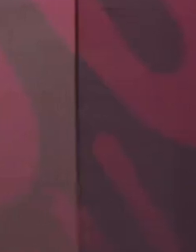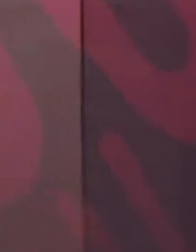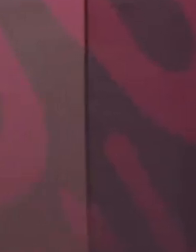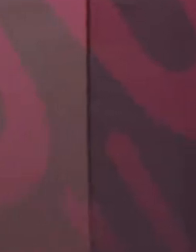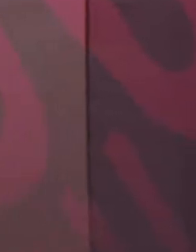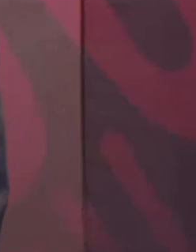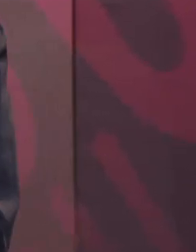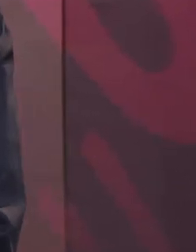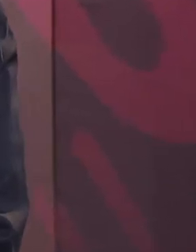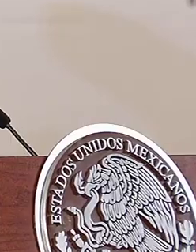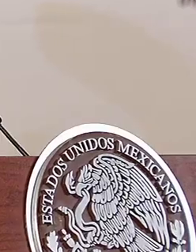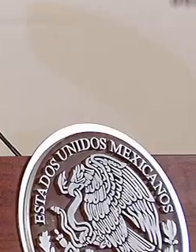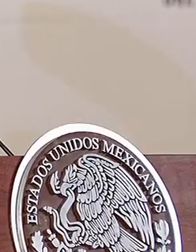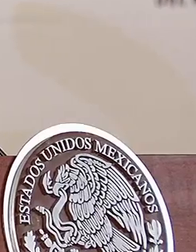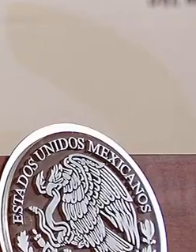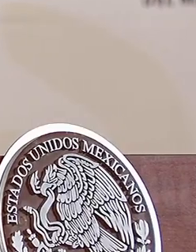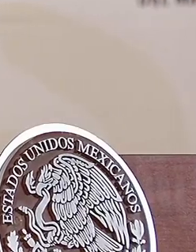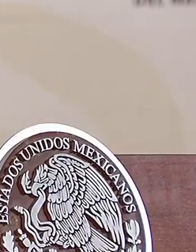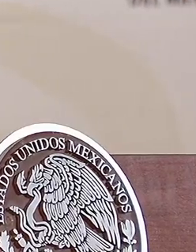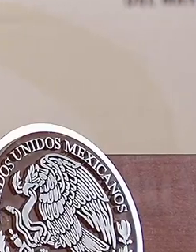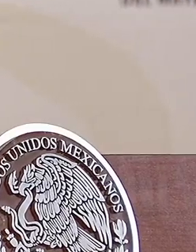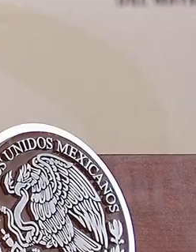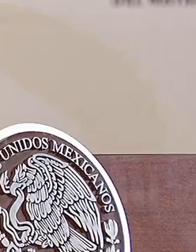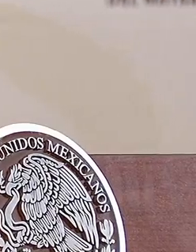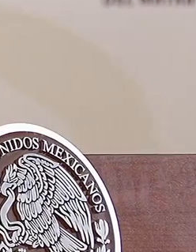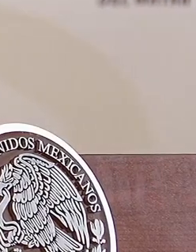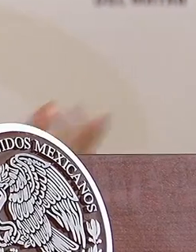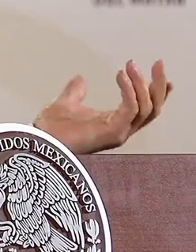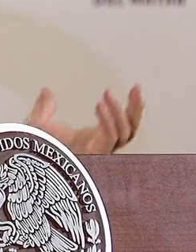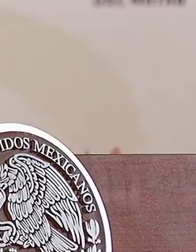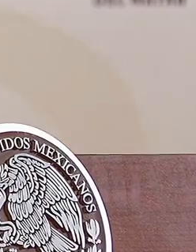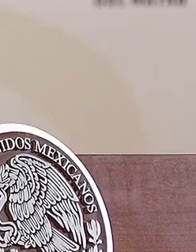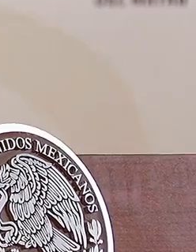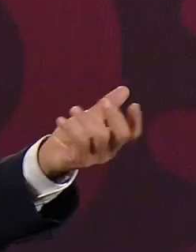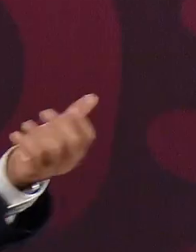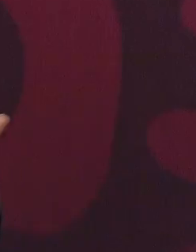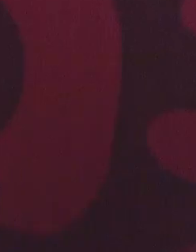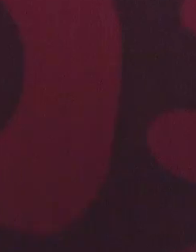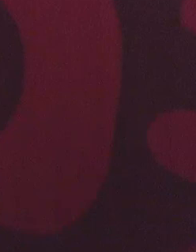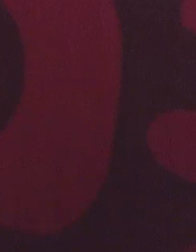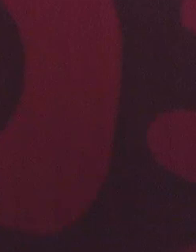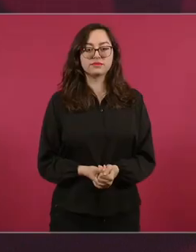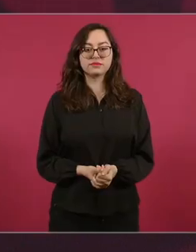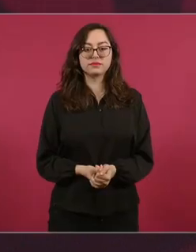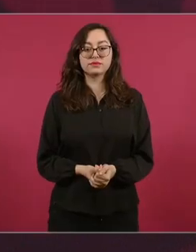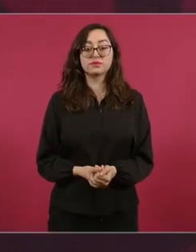lo invito aquí, le quiero hacer unas preguntas.